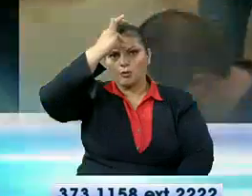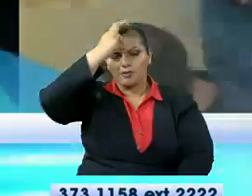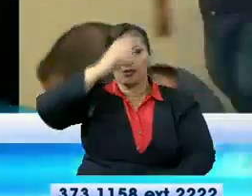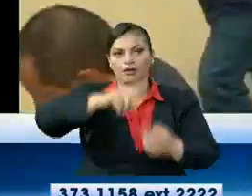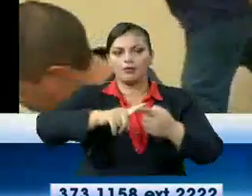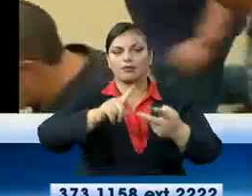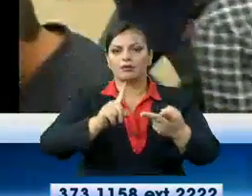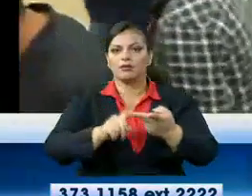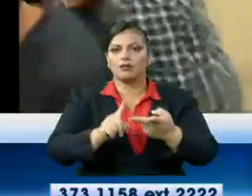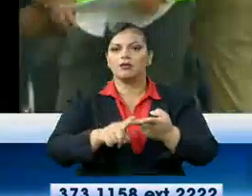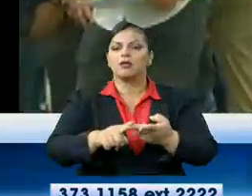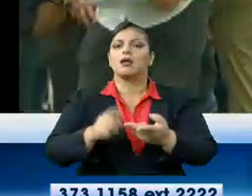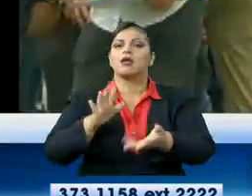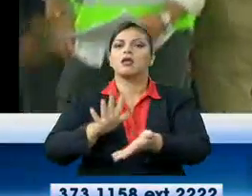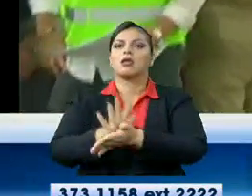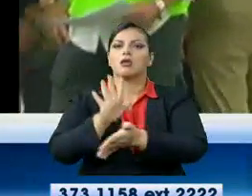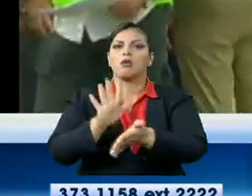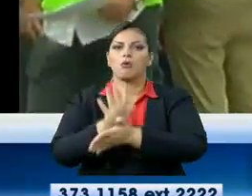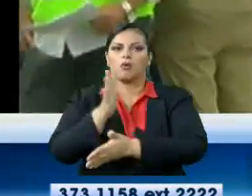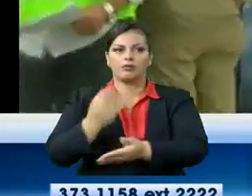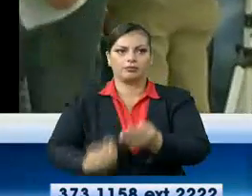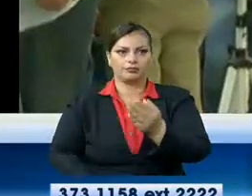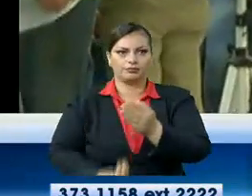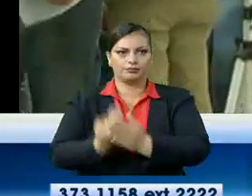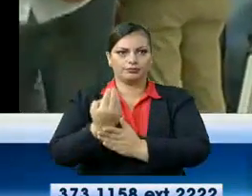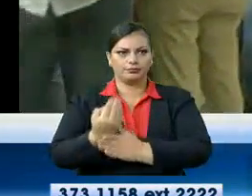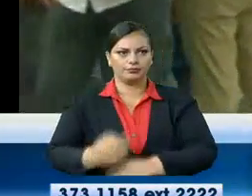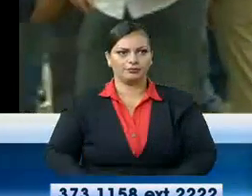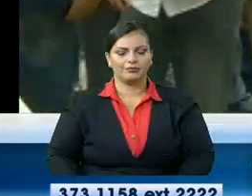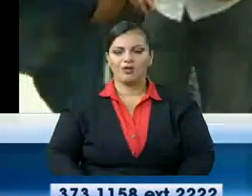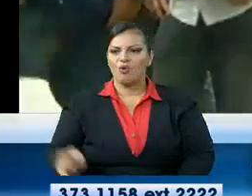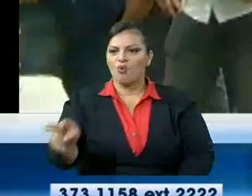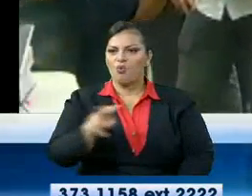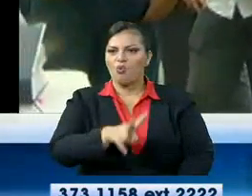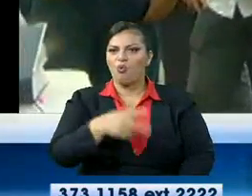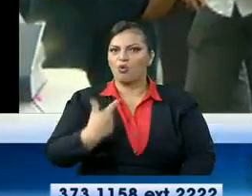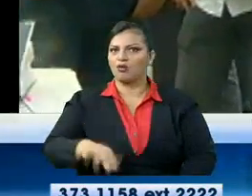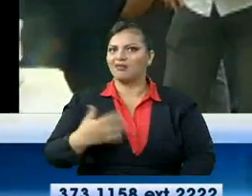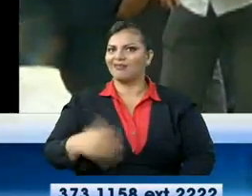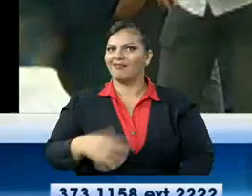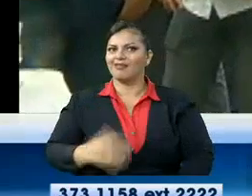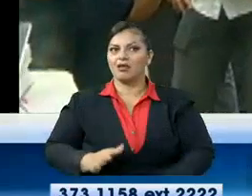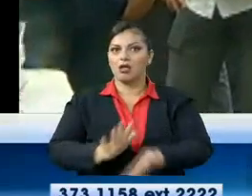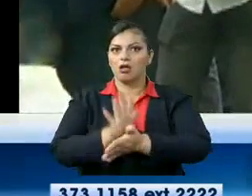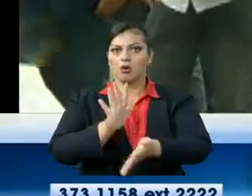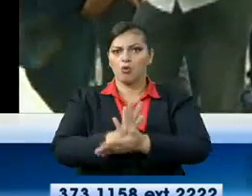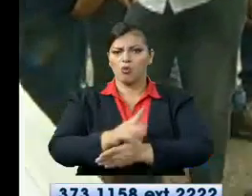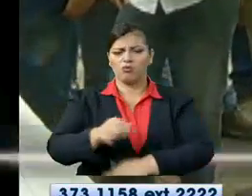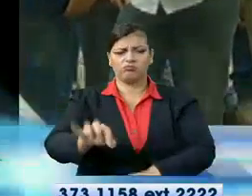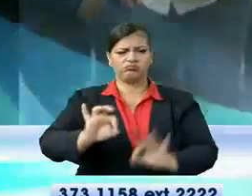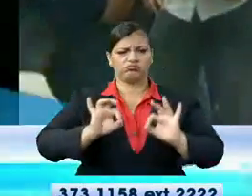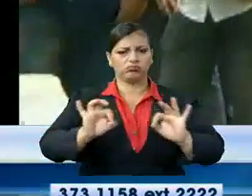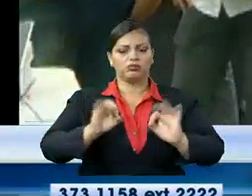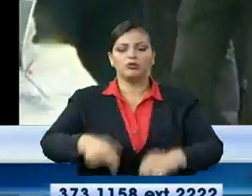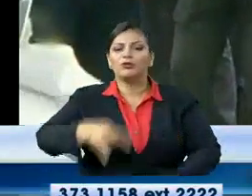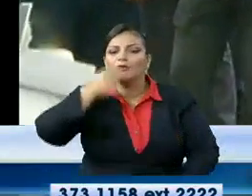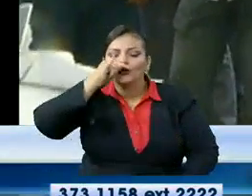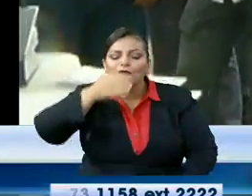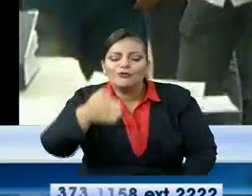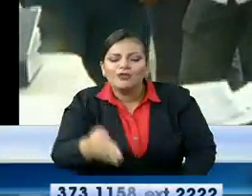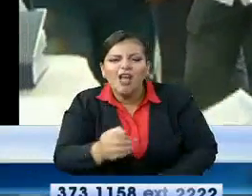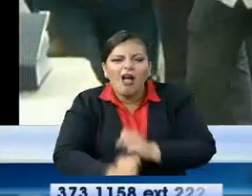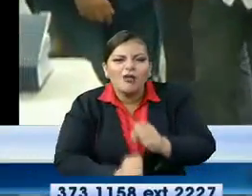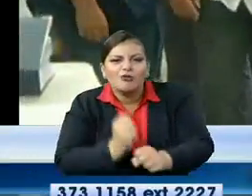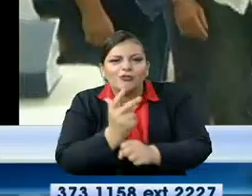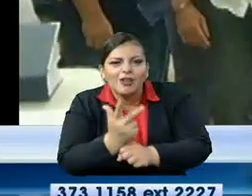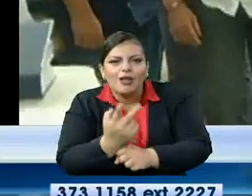próximos a estrenarse. En pocos meses van a tener tremendo nivel milenio, de educación inicial hasta bachillerato, con